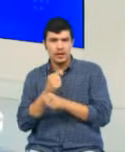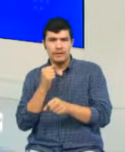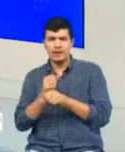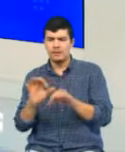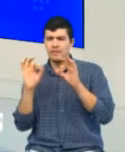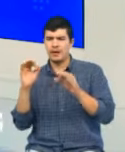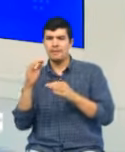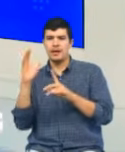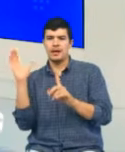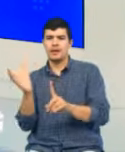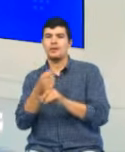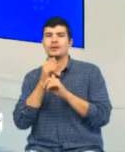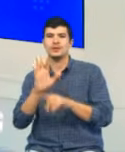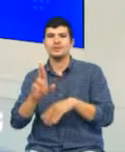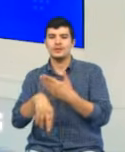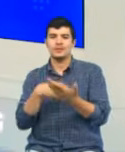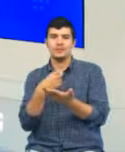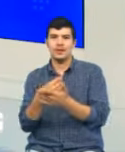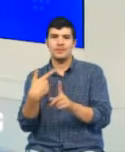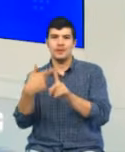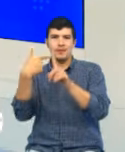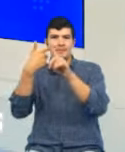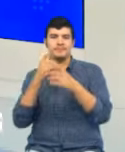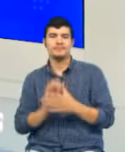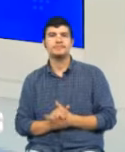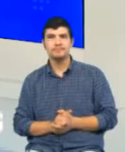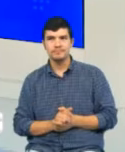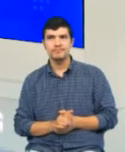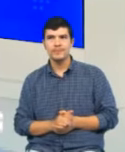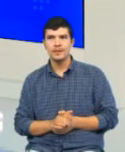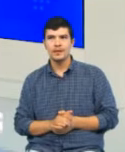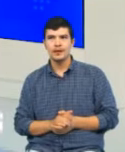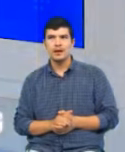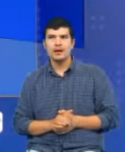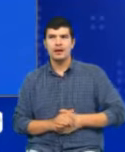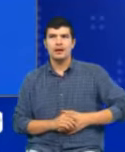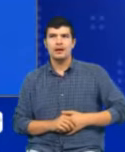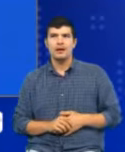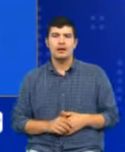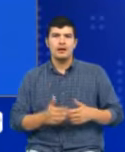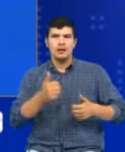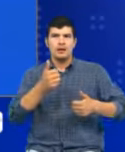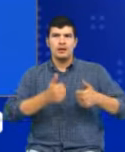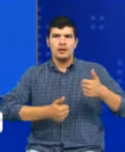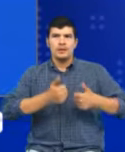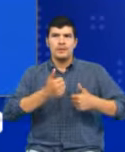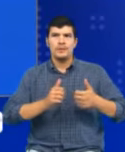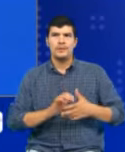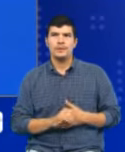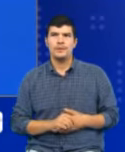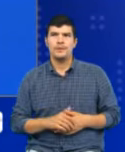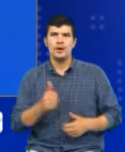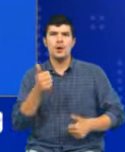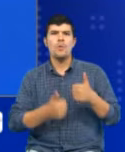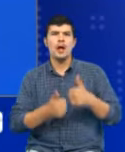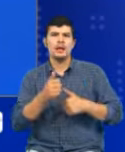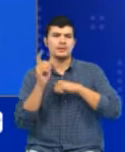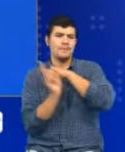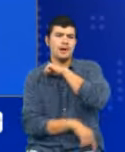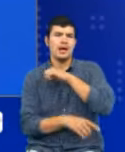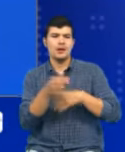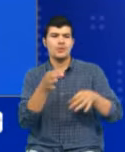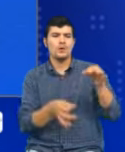para dar unos resultados óptimos y revisemos ahora Cuáles han sido las respectivas eh judicializacion que se